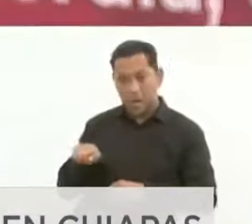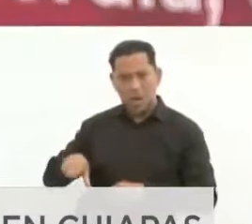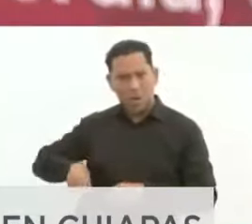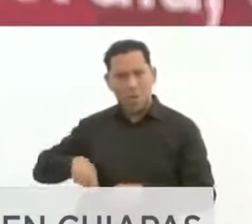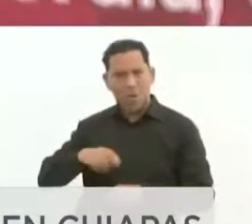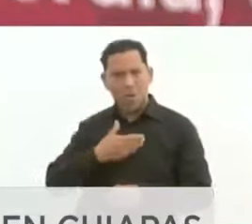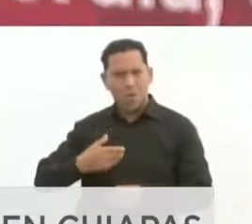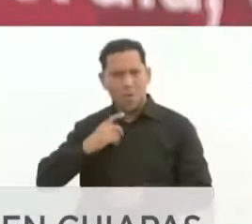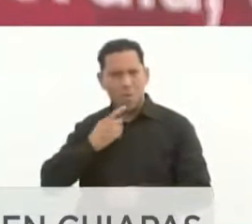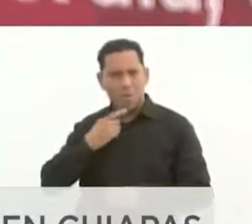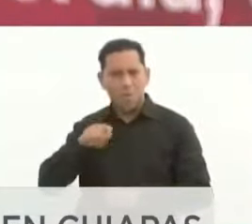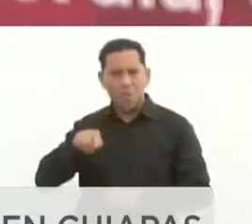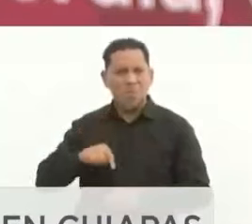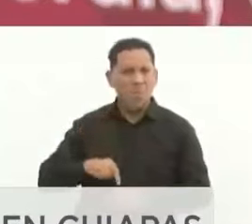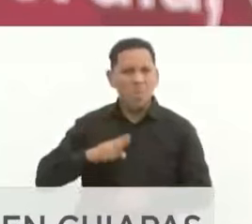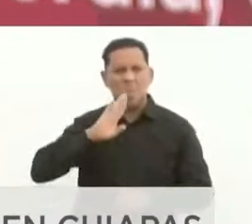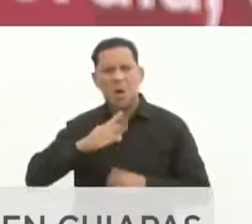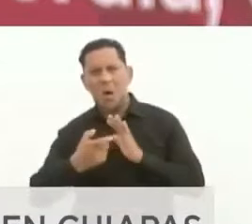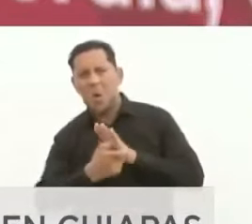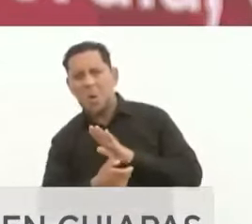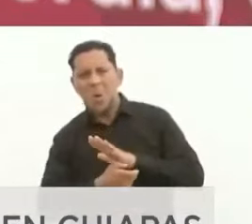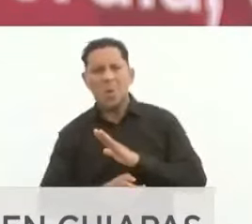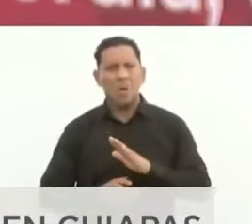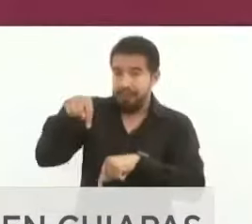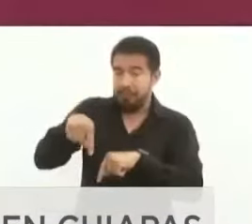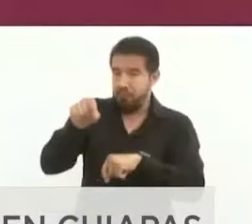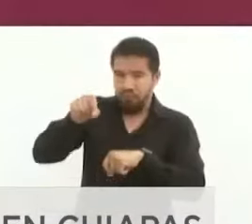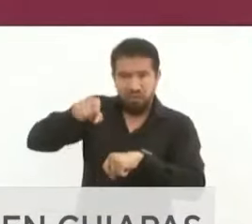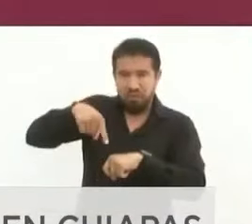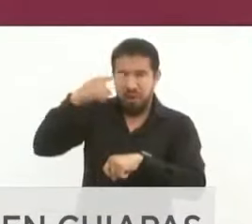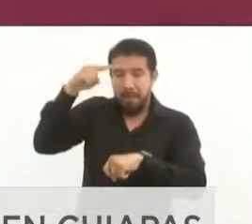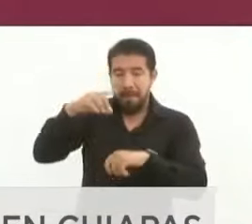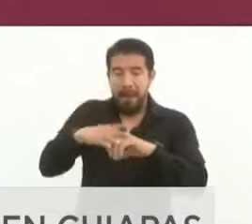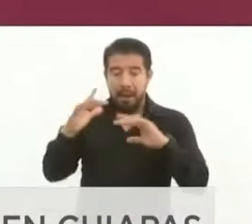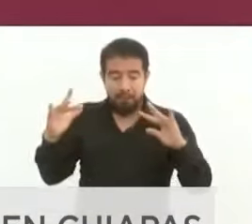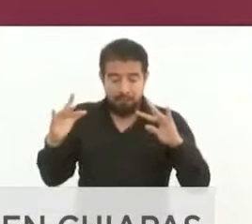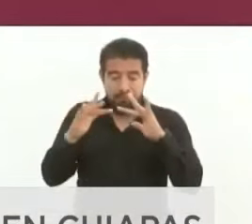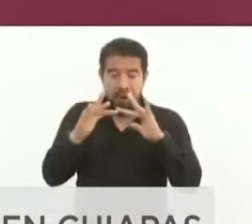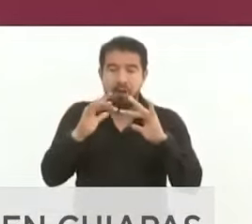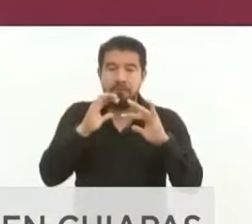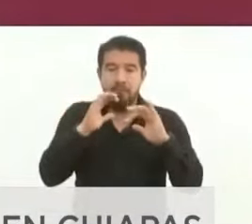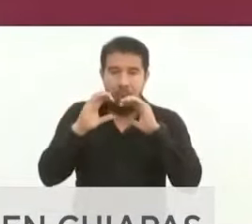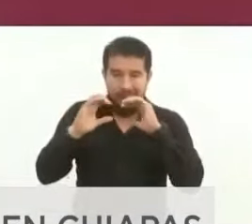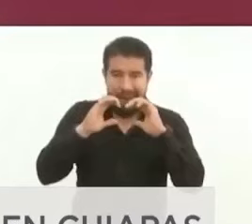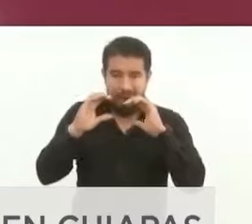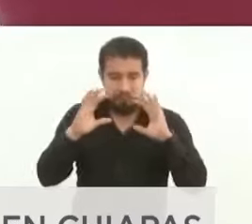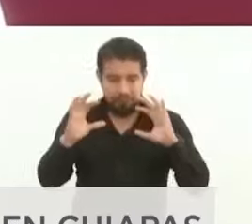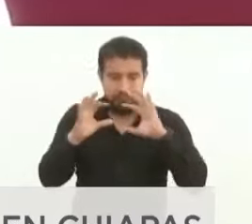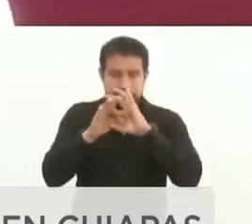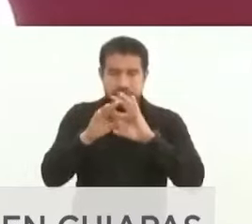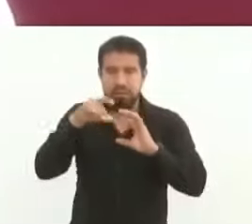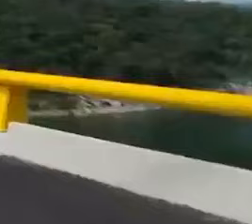entre Tuxtla Gutiérrez y la frontera con Guatemala. En la ceremonia estuvo presente el gobernador del estado, Rutilio